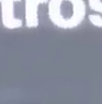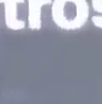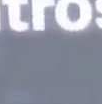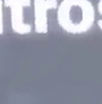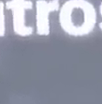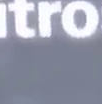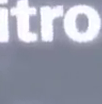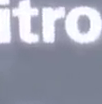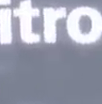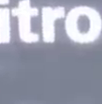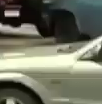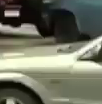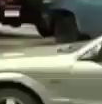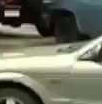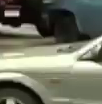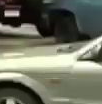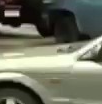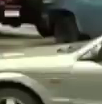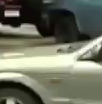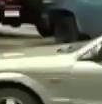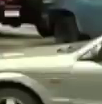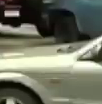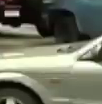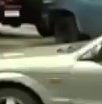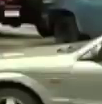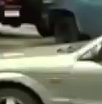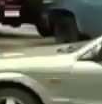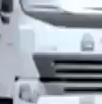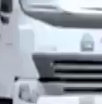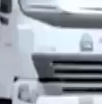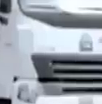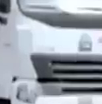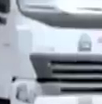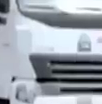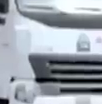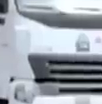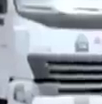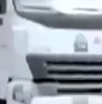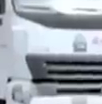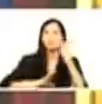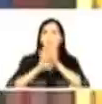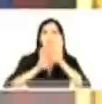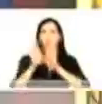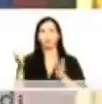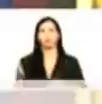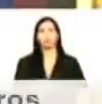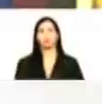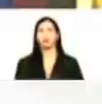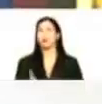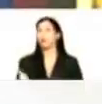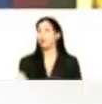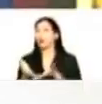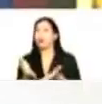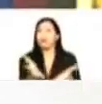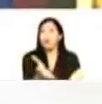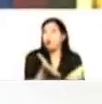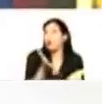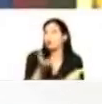95 que va a pasar a costar 6 bolívares el litro. Es ganar, ganar. El nuevo sistema de